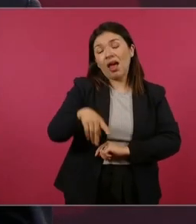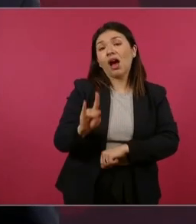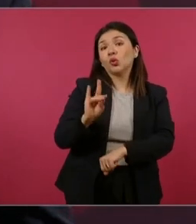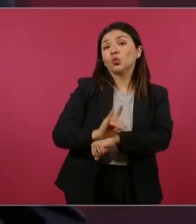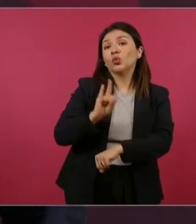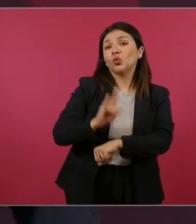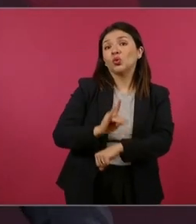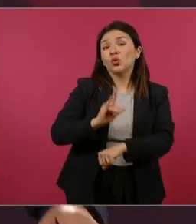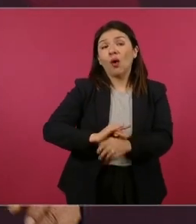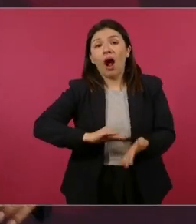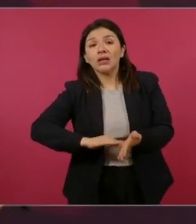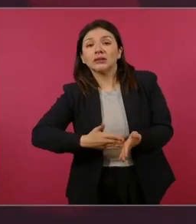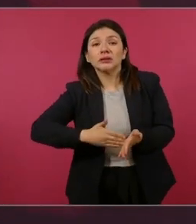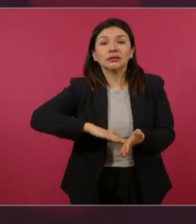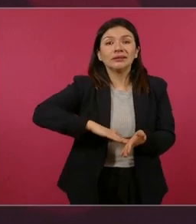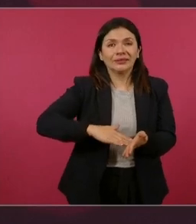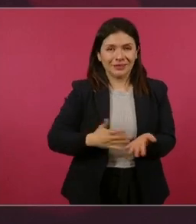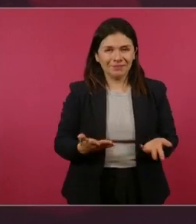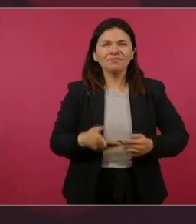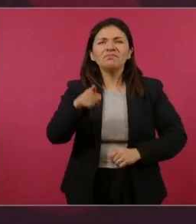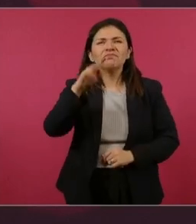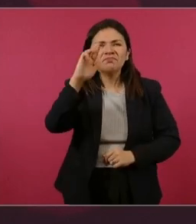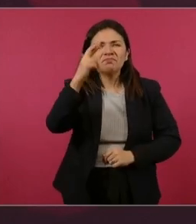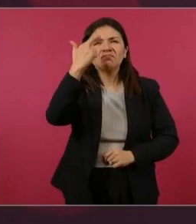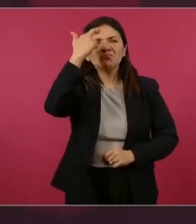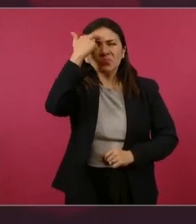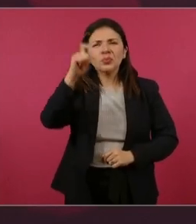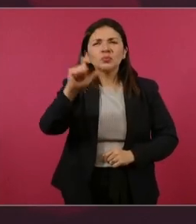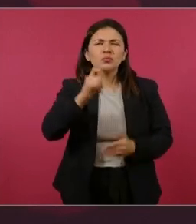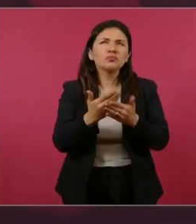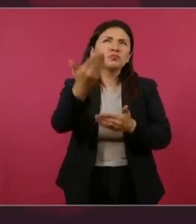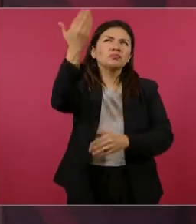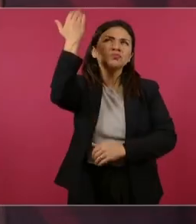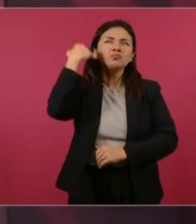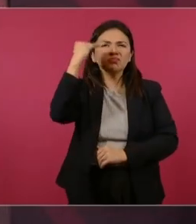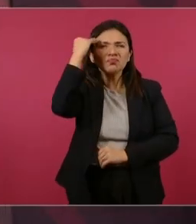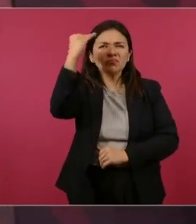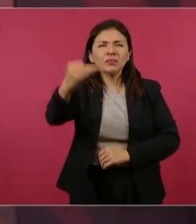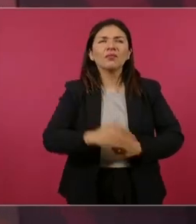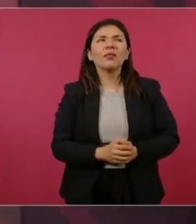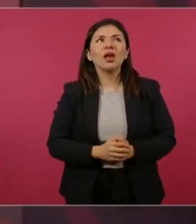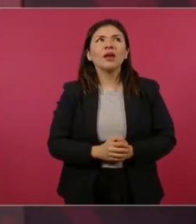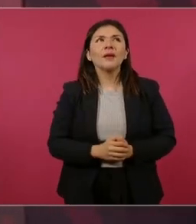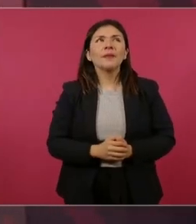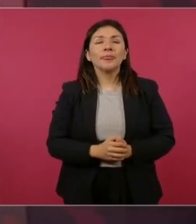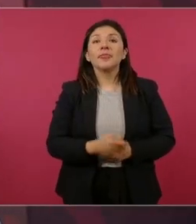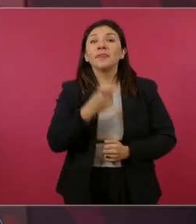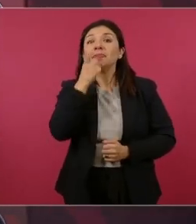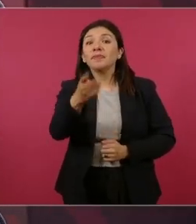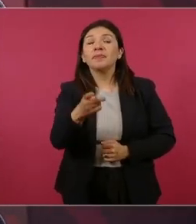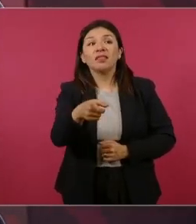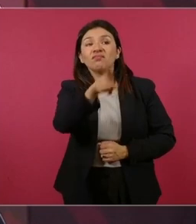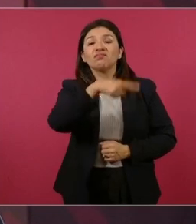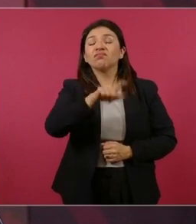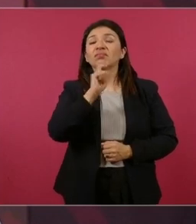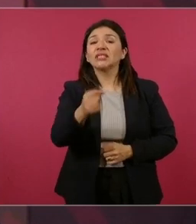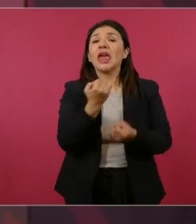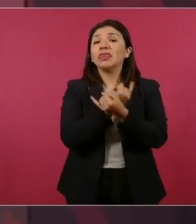¿Se acuerdan el tiempo en que estaban de moda los independientes?